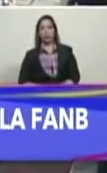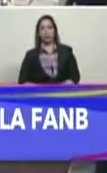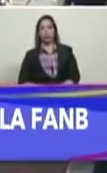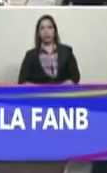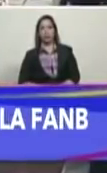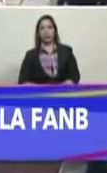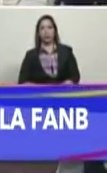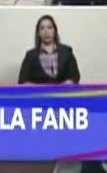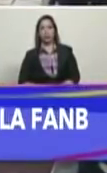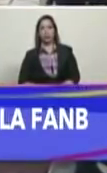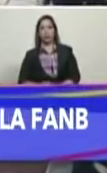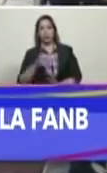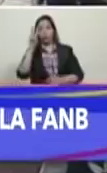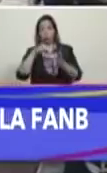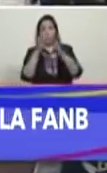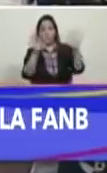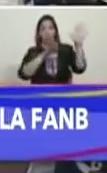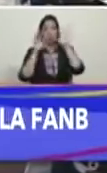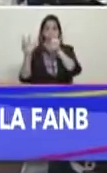...2018...